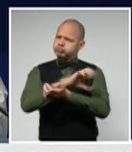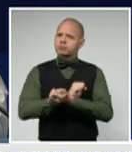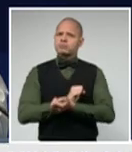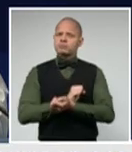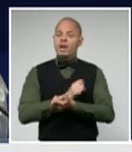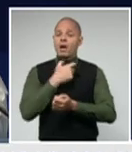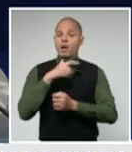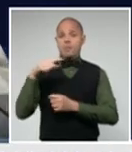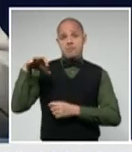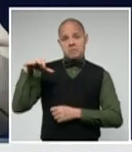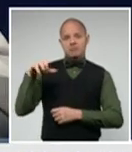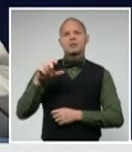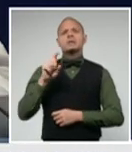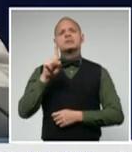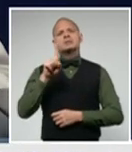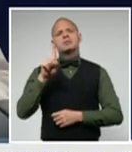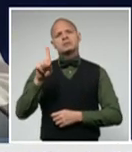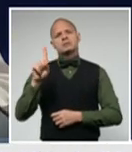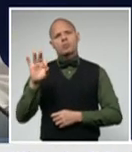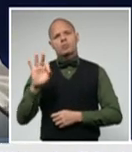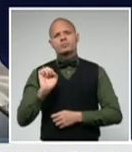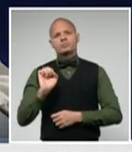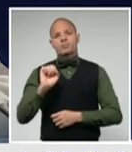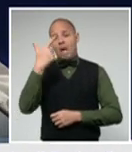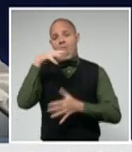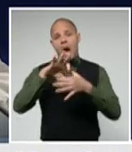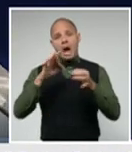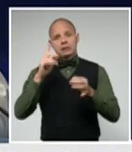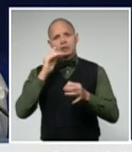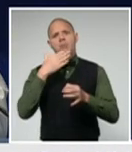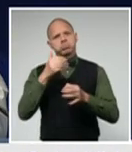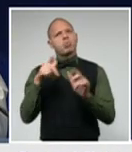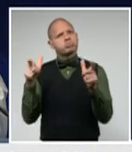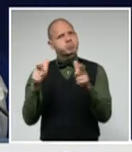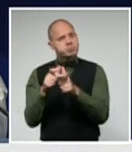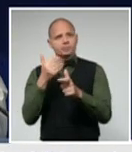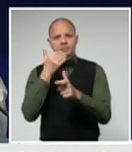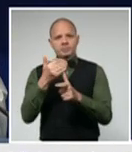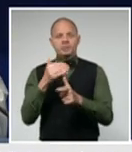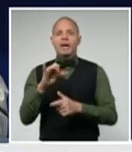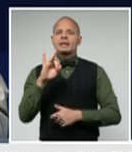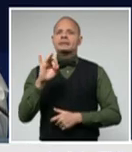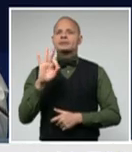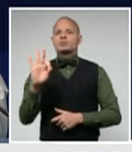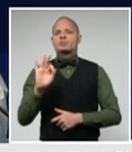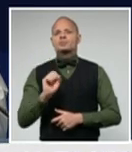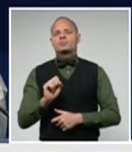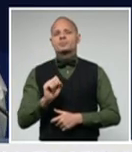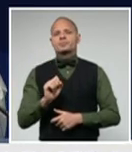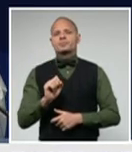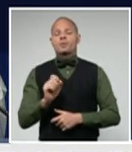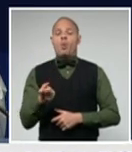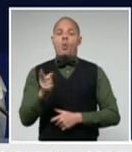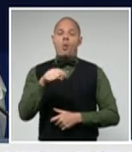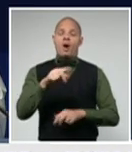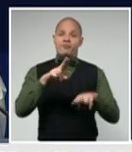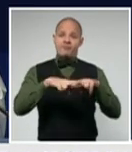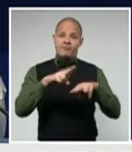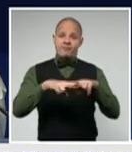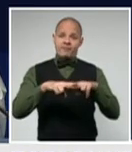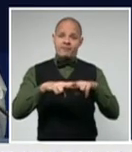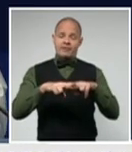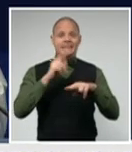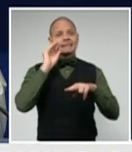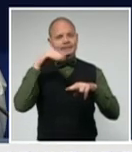118, de Artemisa, que ha disminuido su complejidad epidemiológica, 72, La Habana, como es natural, con el